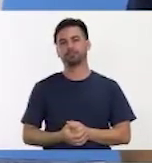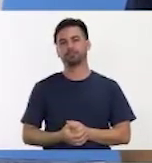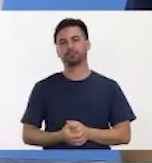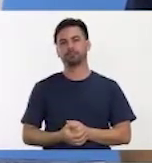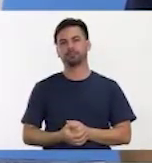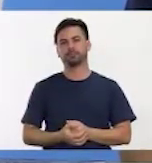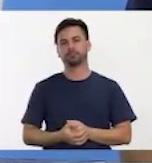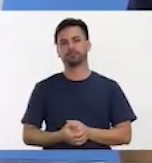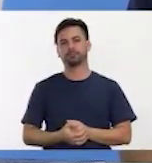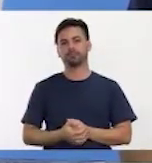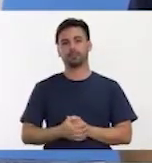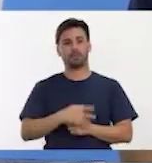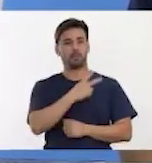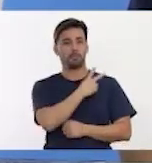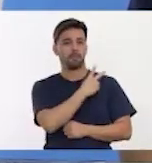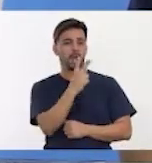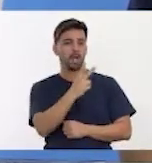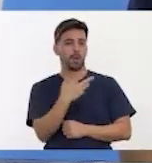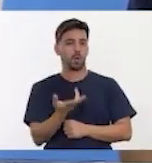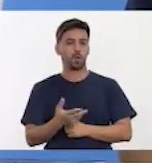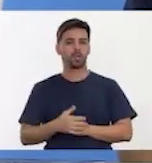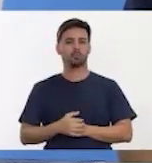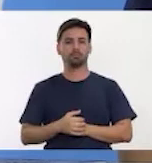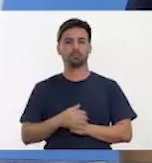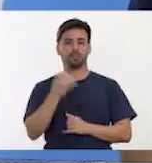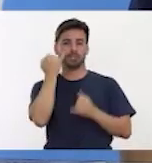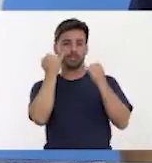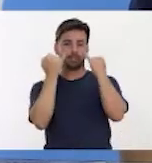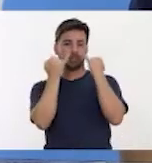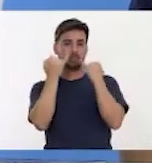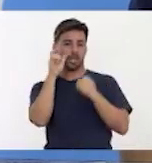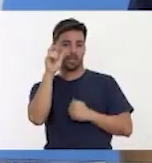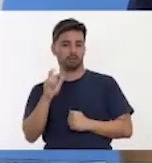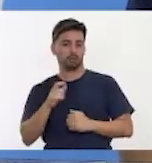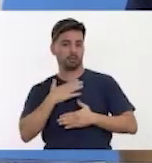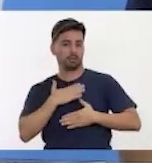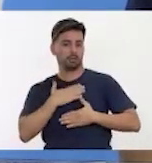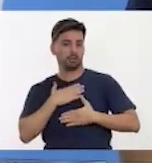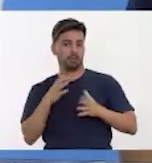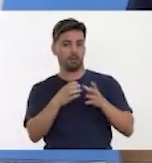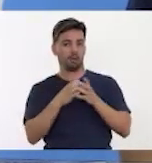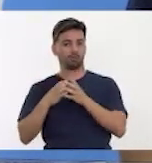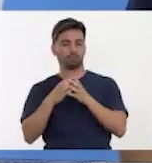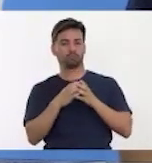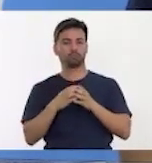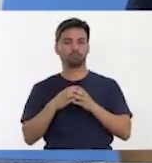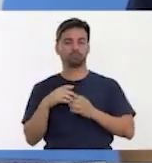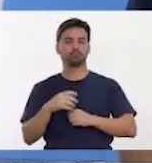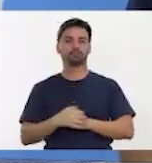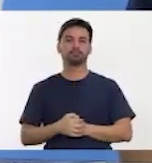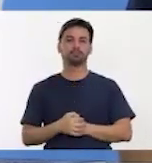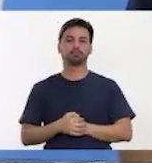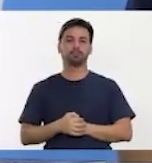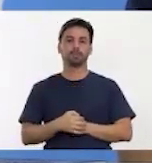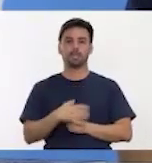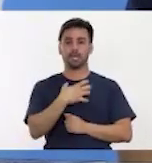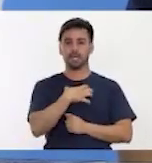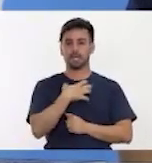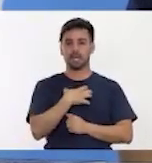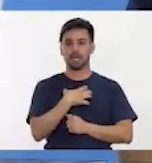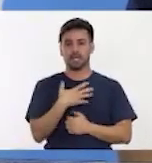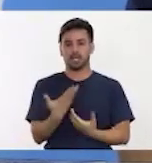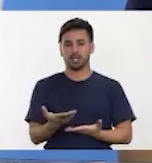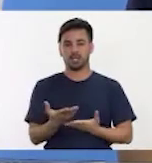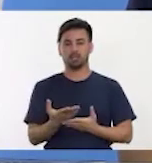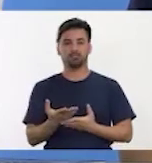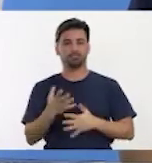la esfera de valores, de identidad, que repercuten profundamente en